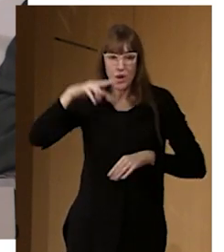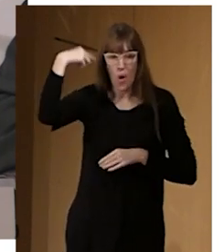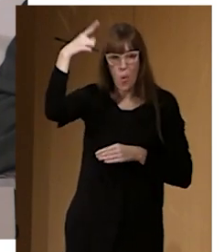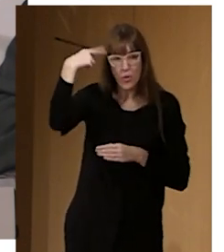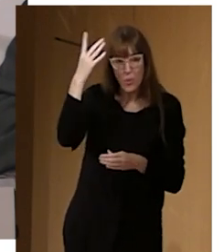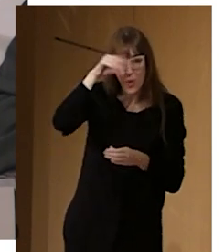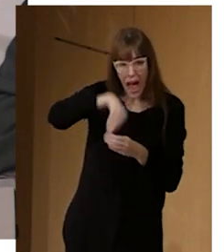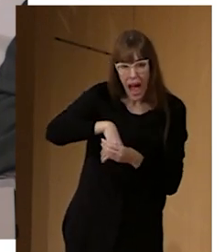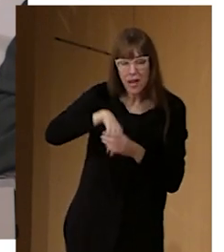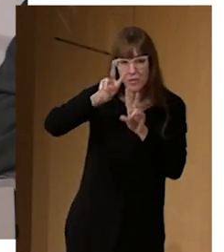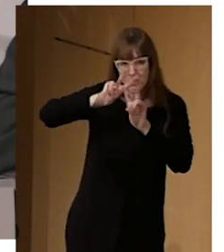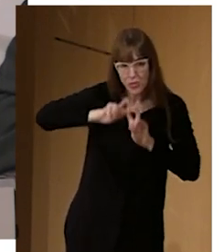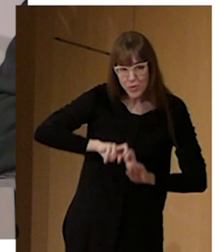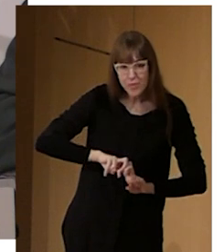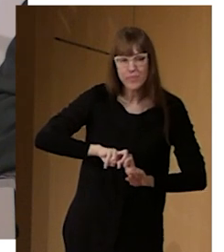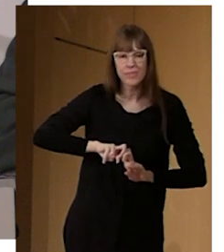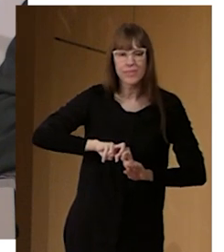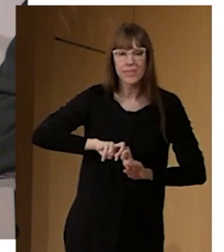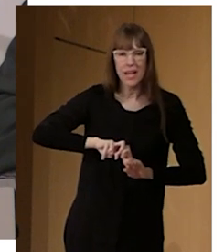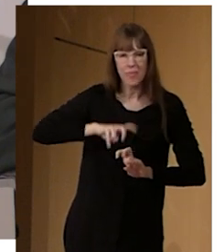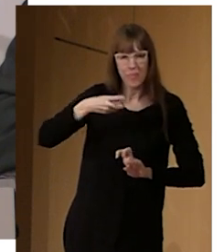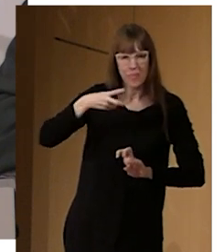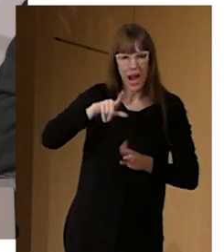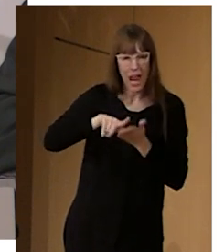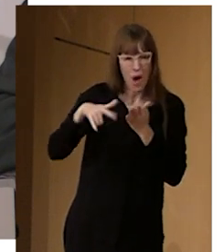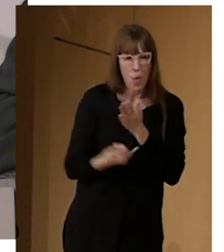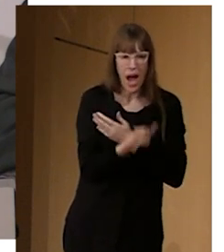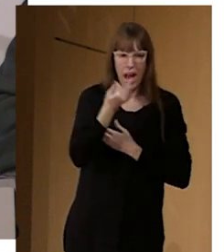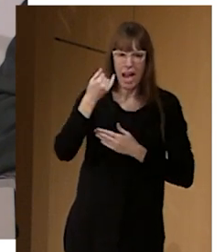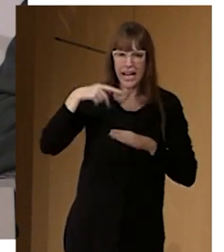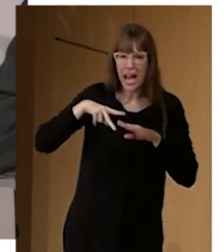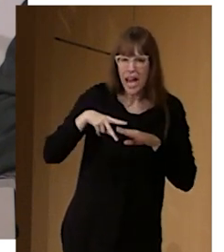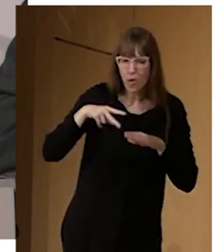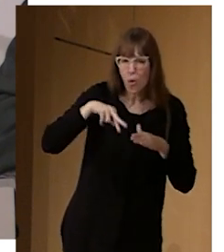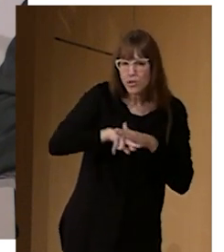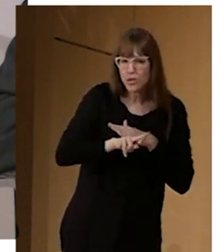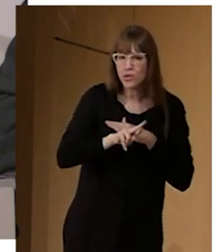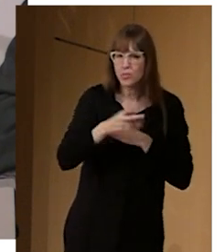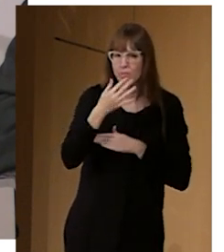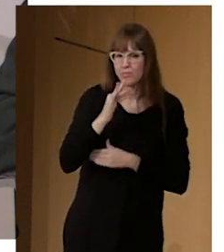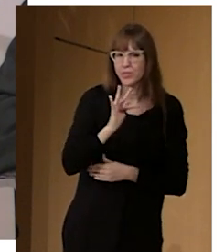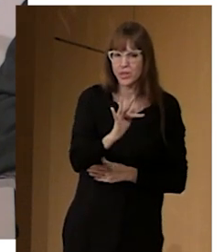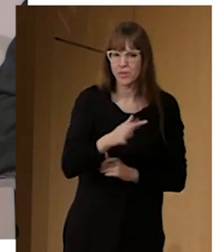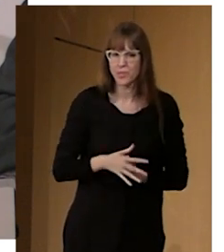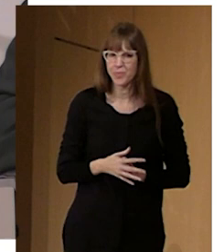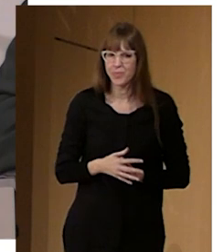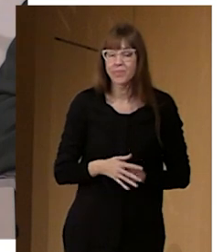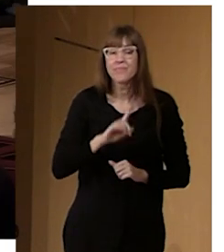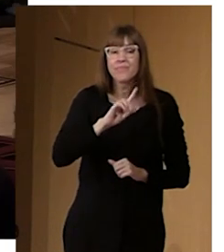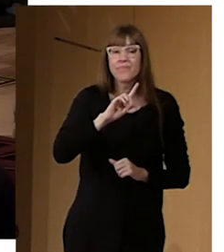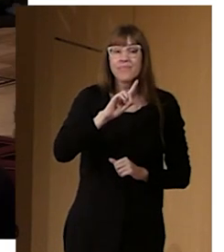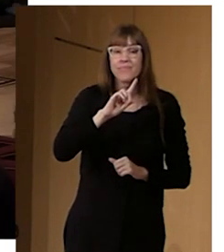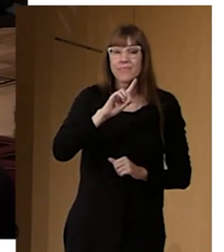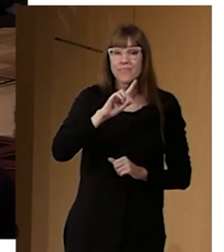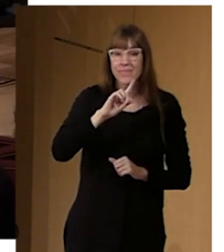sus de sus recursos o de su lenguaje compositivo que nos permiten a la vez descubrir el significado de una manera más profunda de